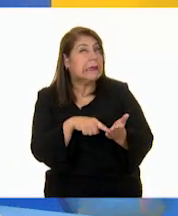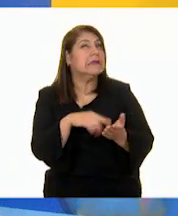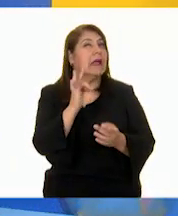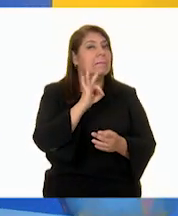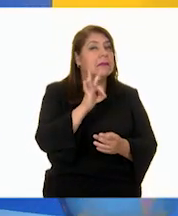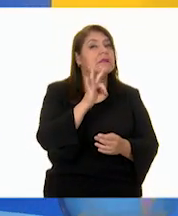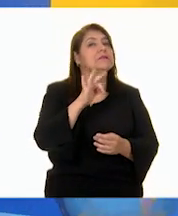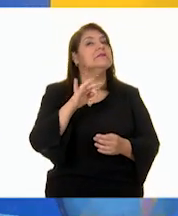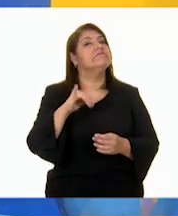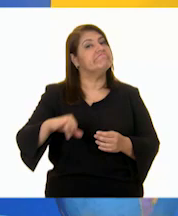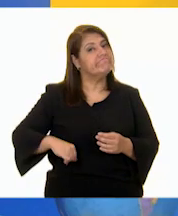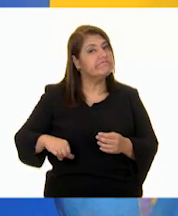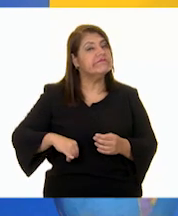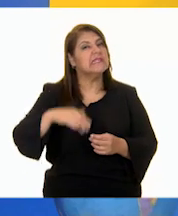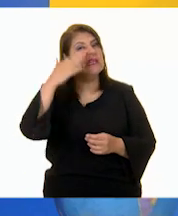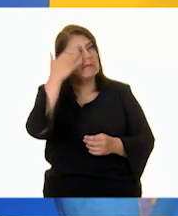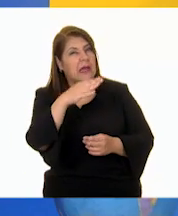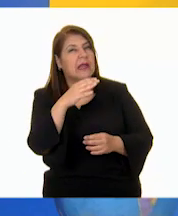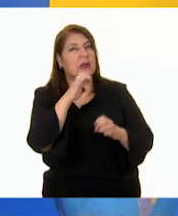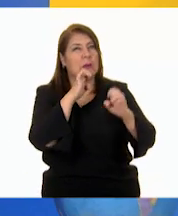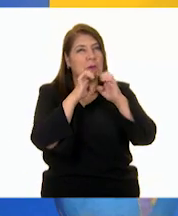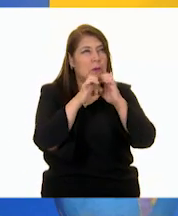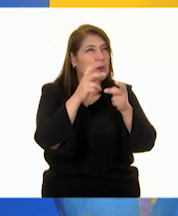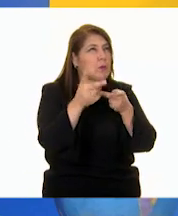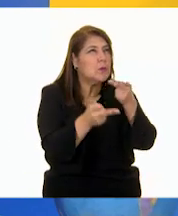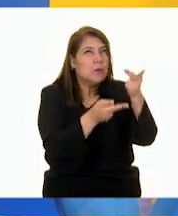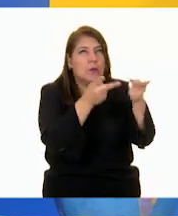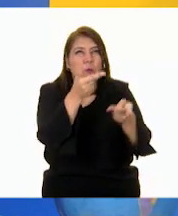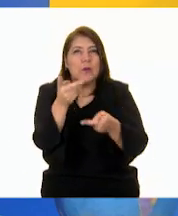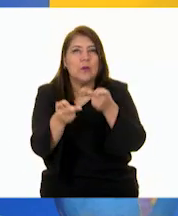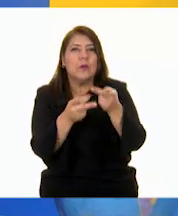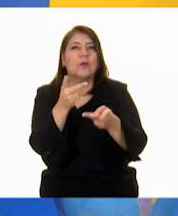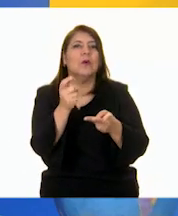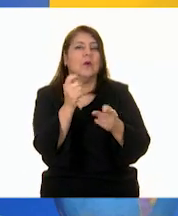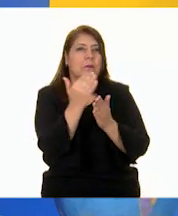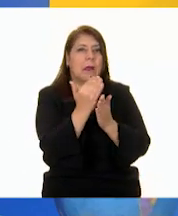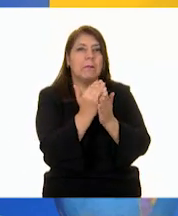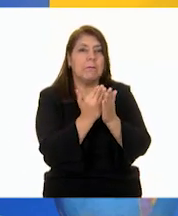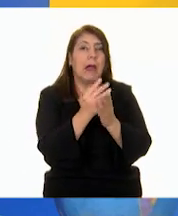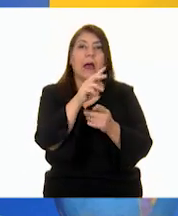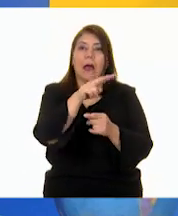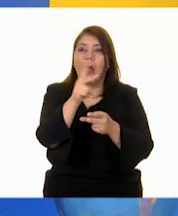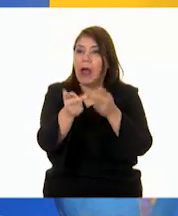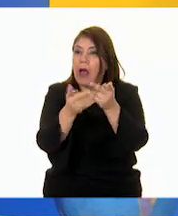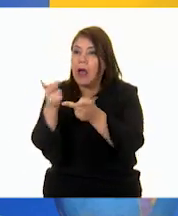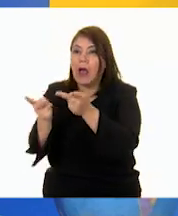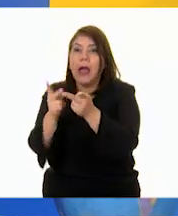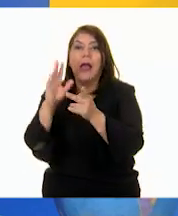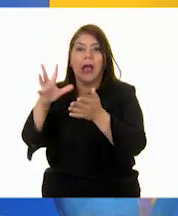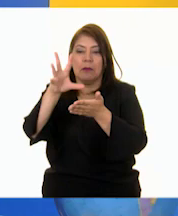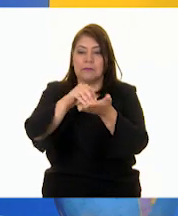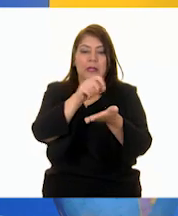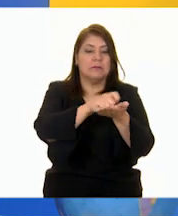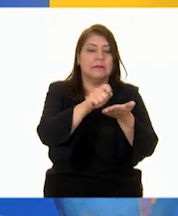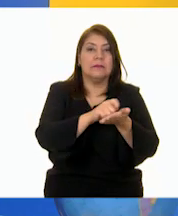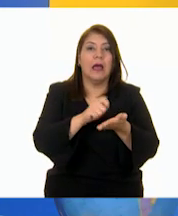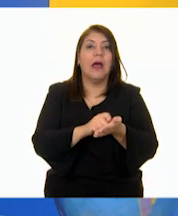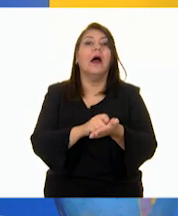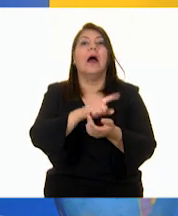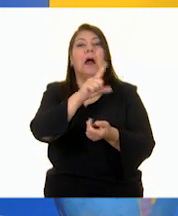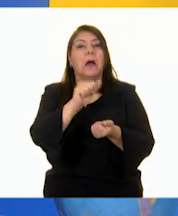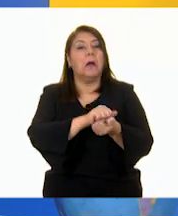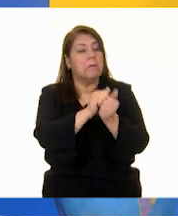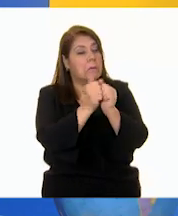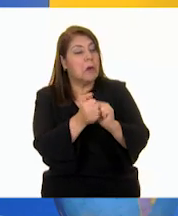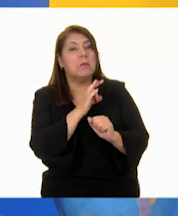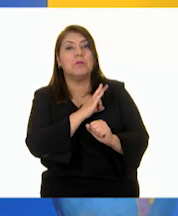encuesta como la que mencionas tú, María, y que con los resultados, además de mostrar sus hallazgos, pudieran proponer acciones